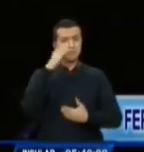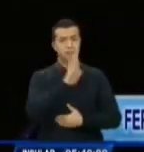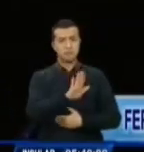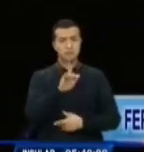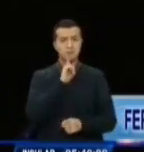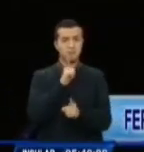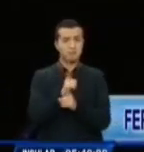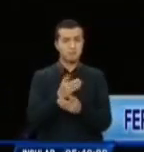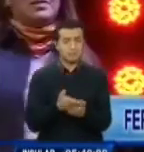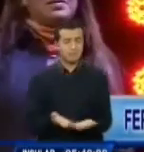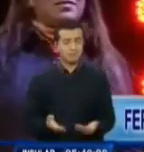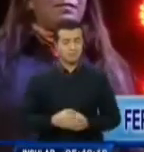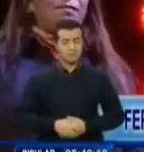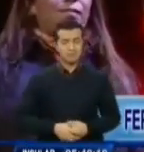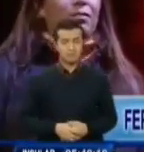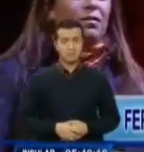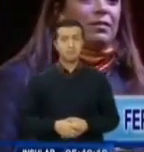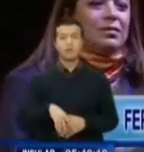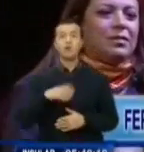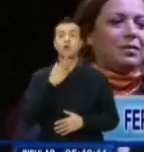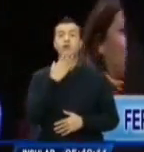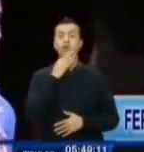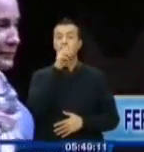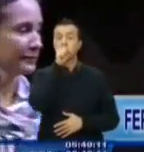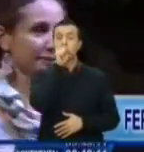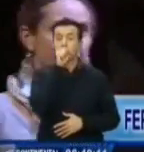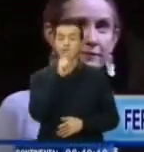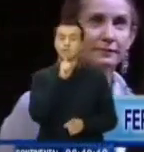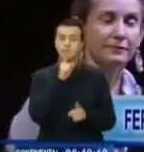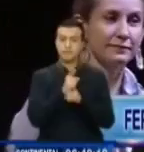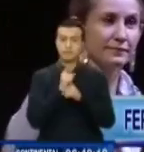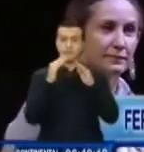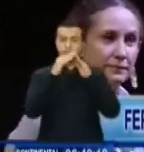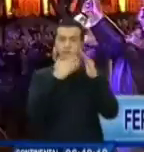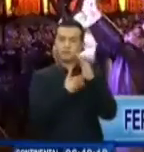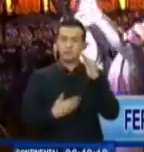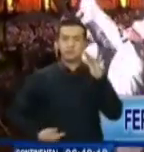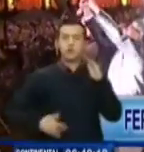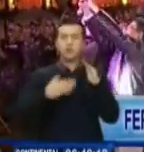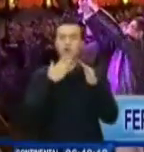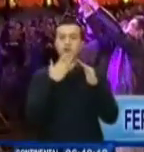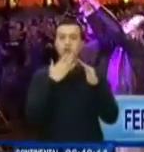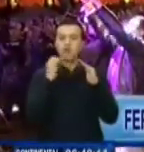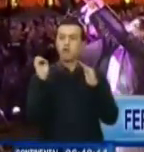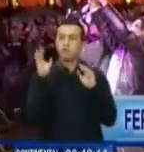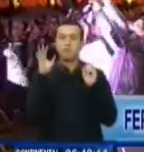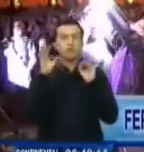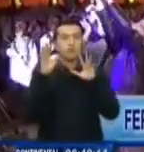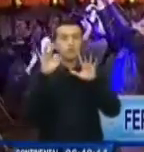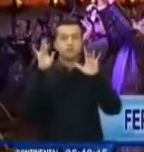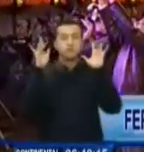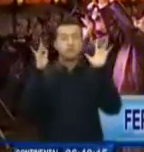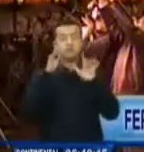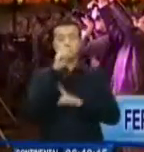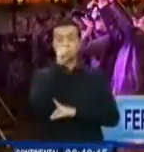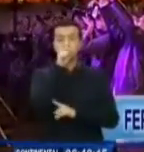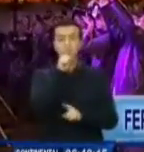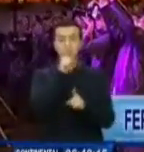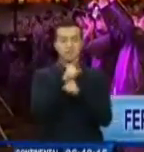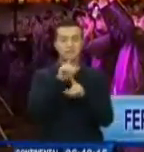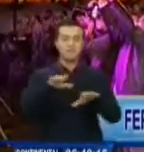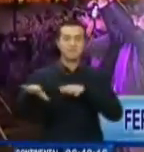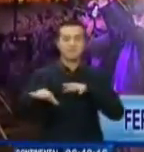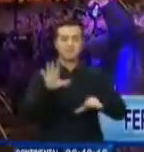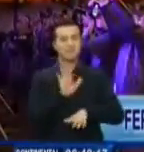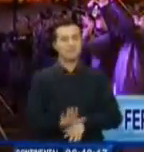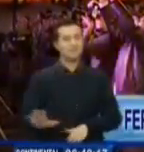ciudadanos y ciudadanas. El naranja es el color de la campaña y el Palacio de Carondelet fue iluminado con este tono. Las actividades desplegadas en